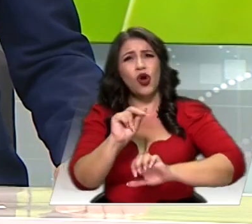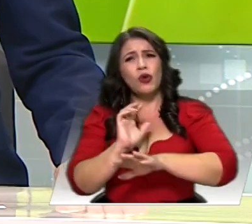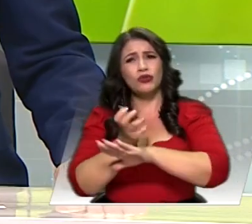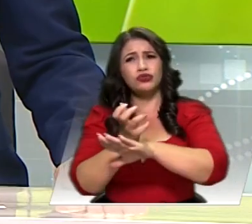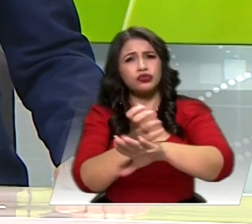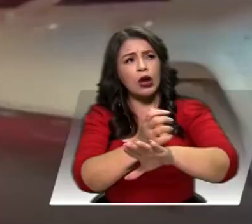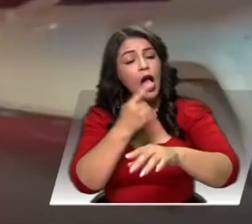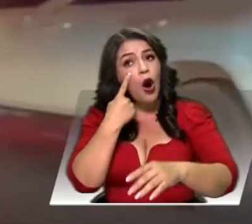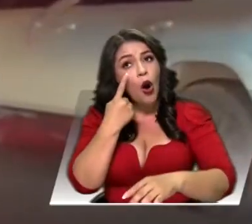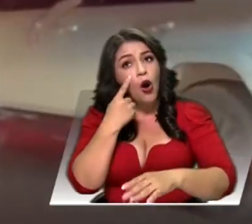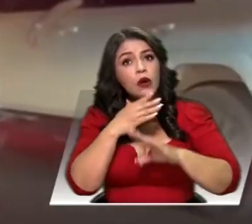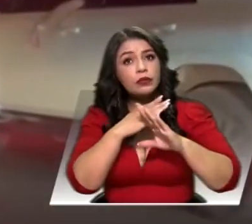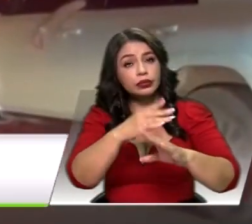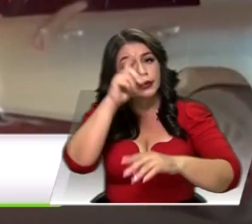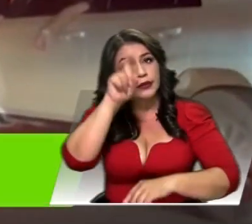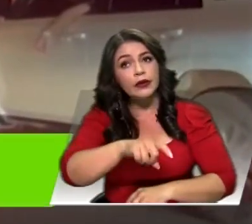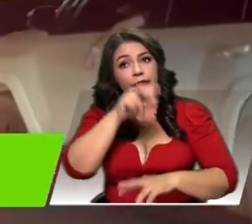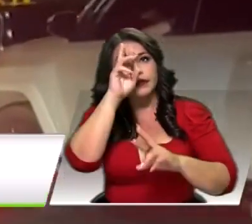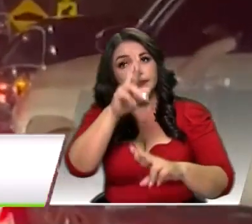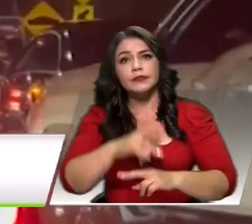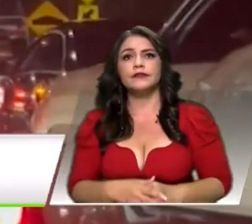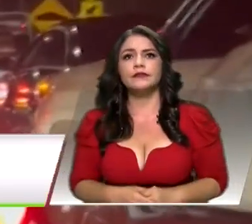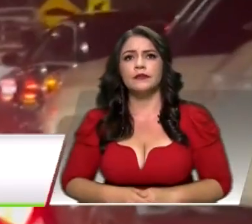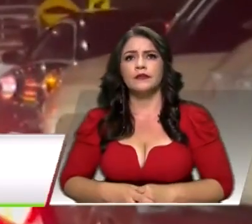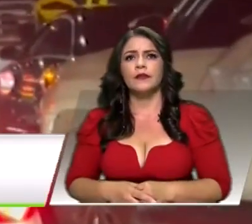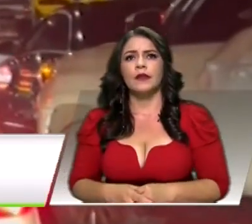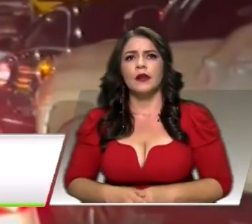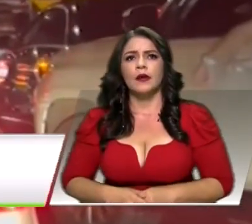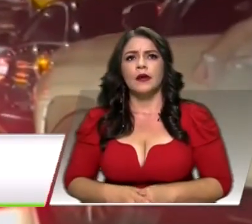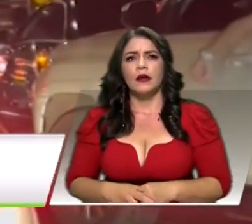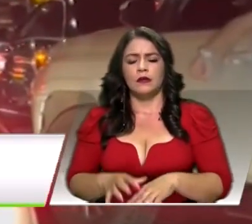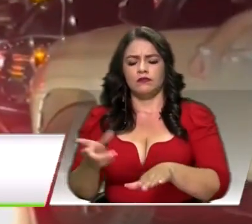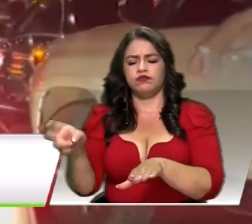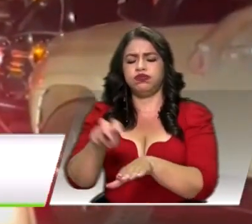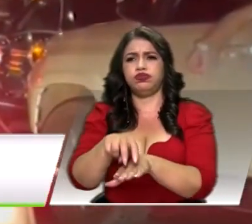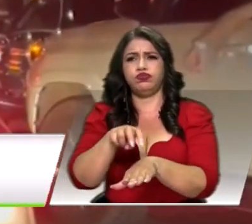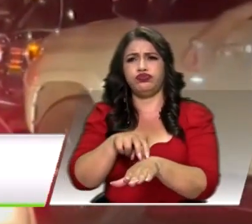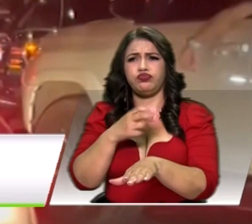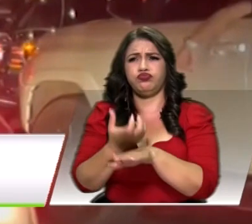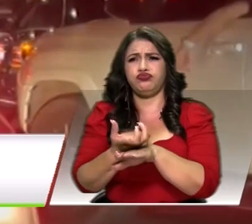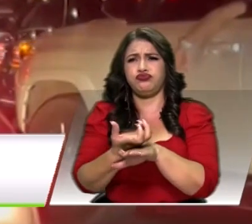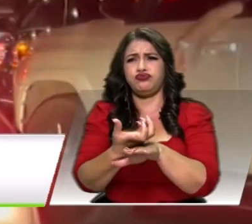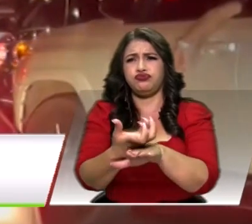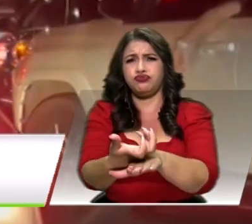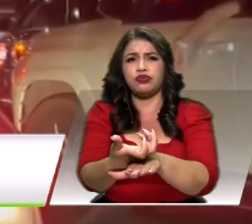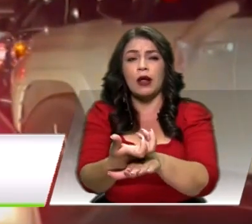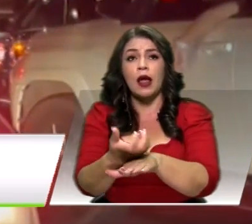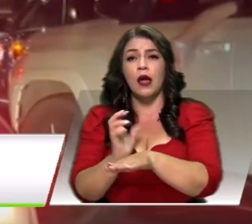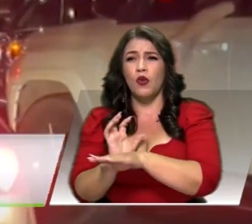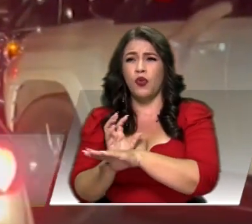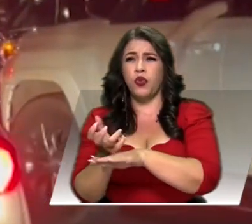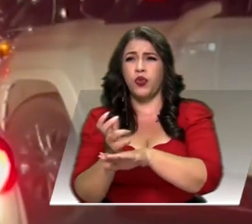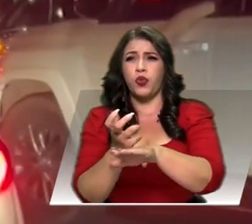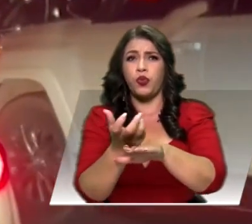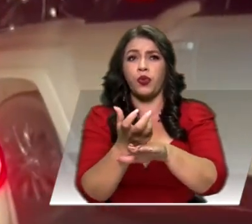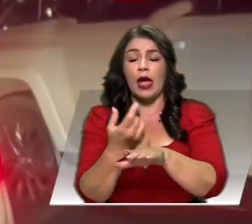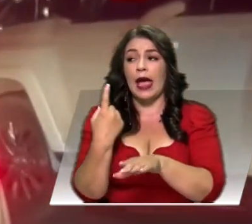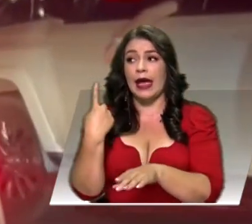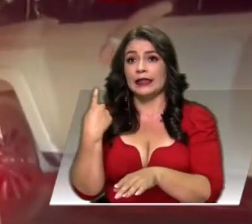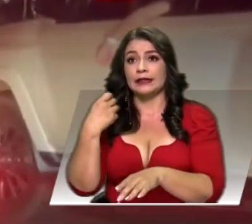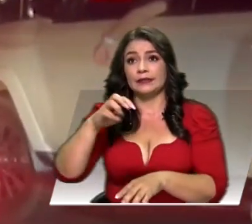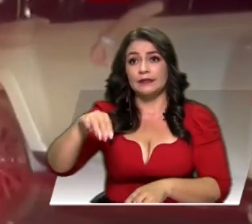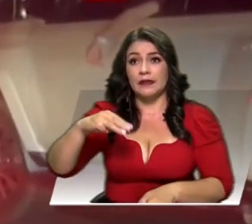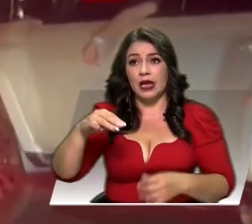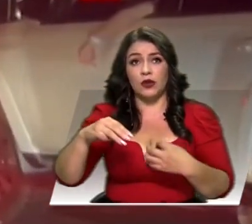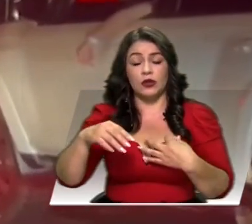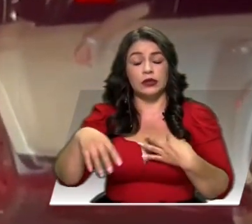médica un paramédico de una ambulancia denunció que el vehículo de emergencia donde se movilizaba la noche del miércoles por